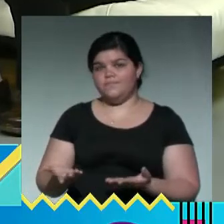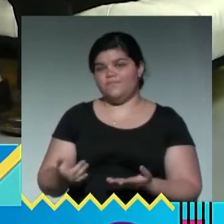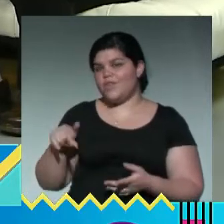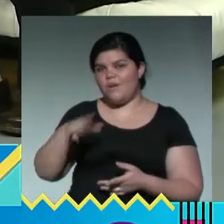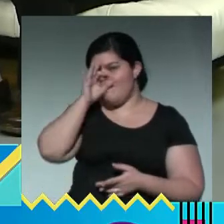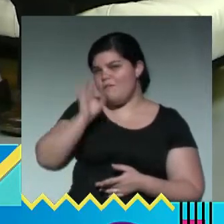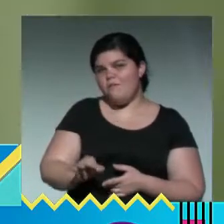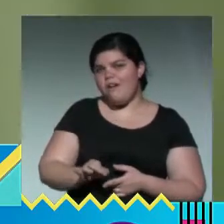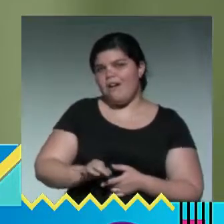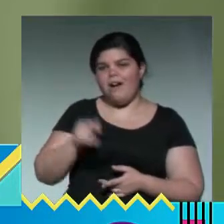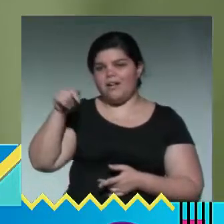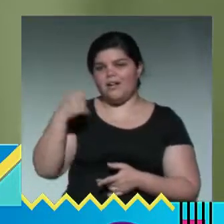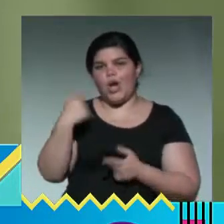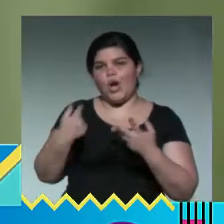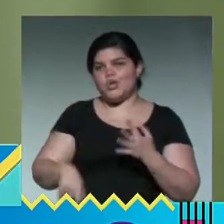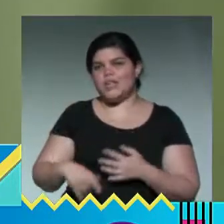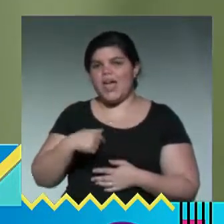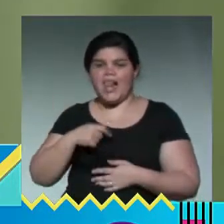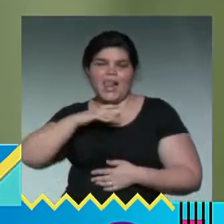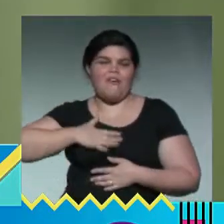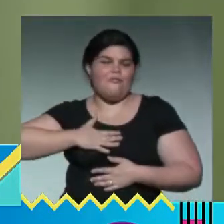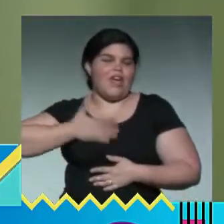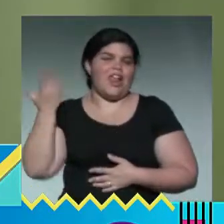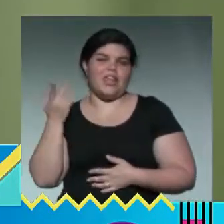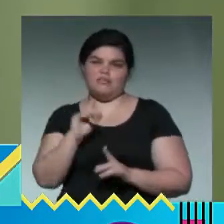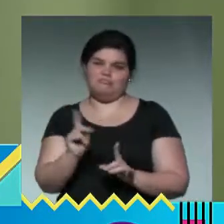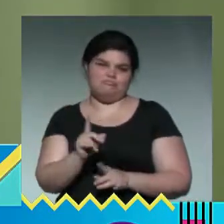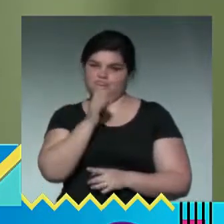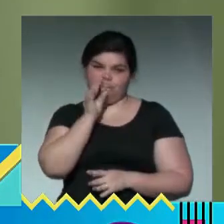que todo lo contrario. Sí, vos fíjate que,